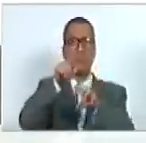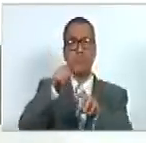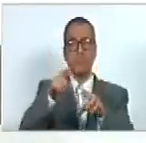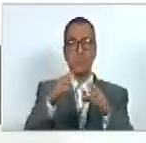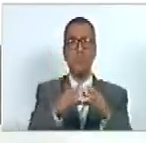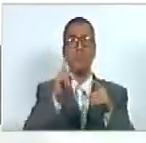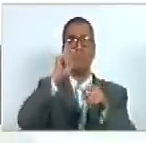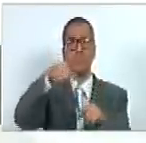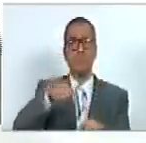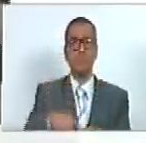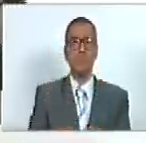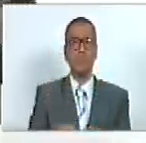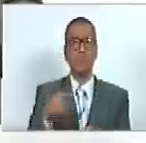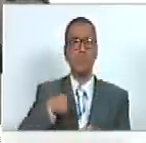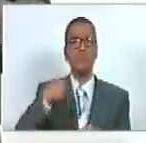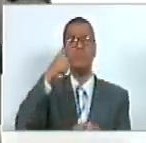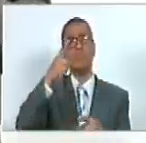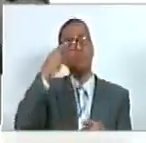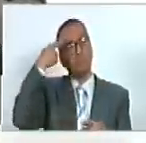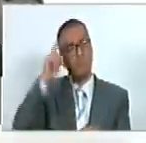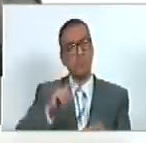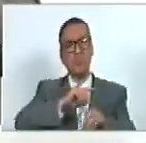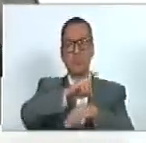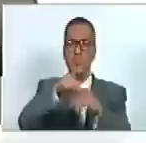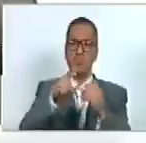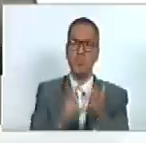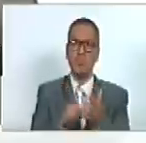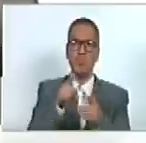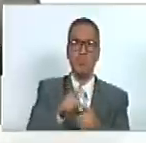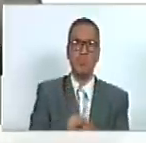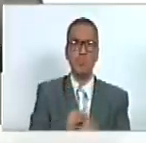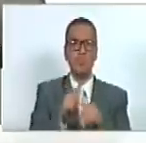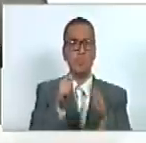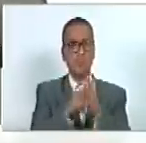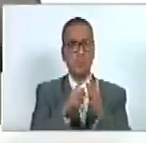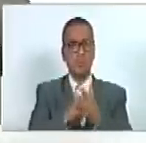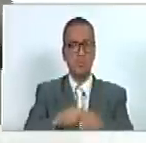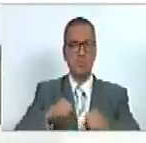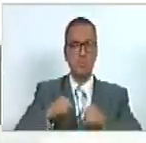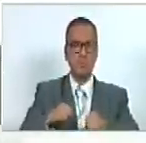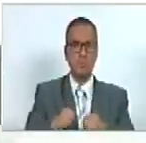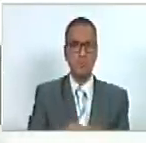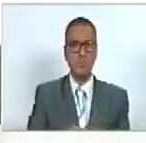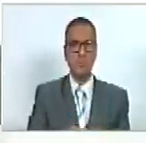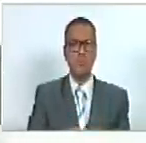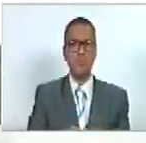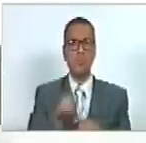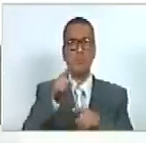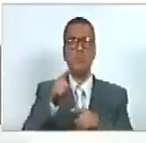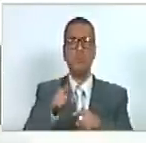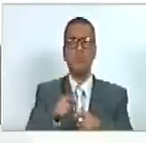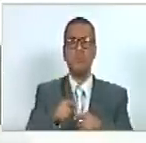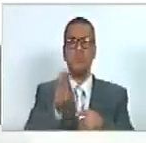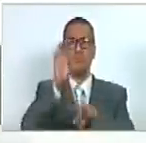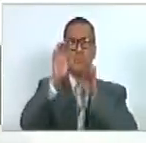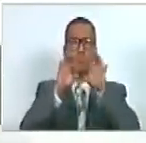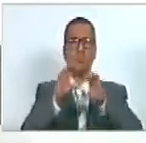órbita también, casi unánime, la posición de esos